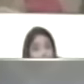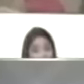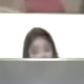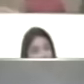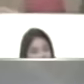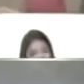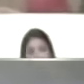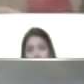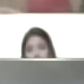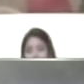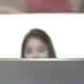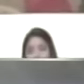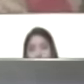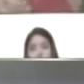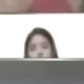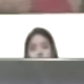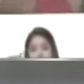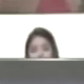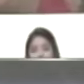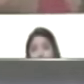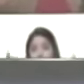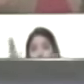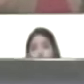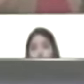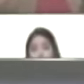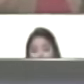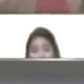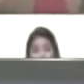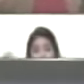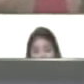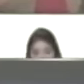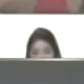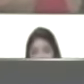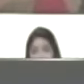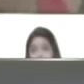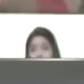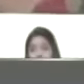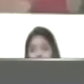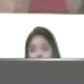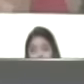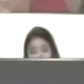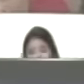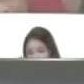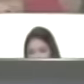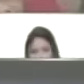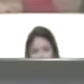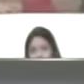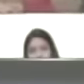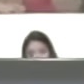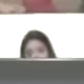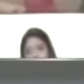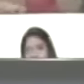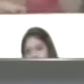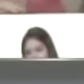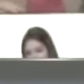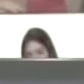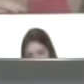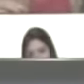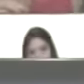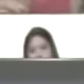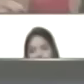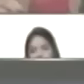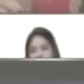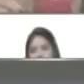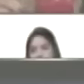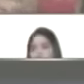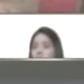recorrido por la planta baja de la torre porque los cables de las cámaras de televisión no alcanzaban para más. Pudimos hablar con